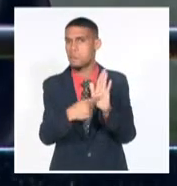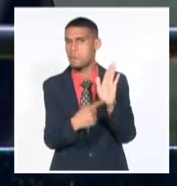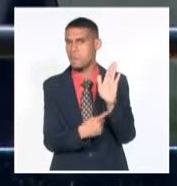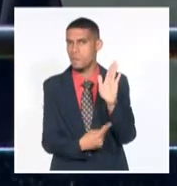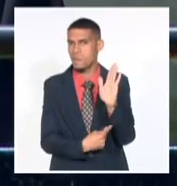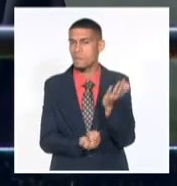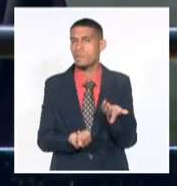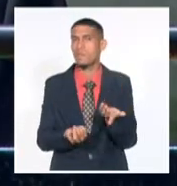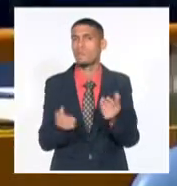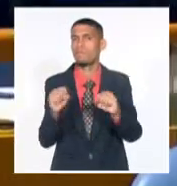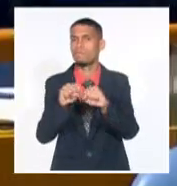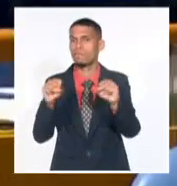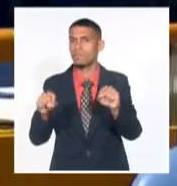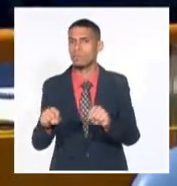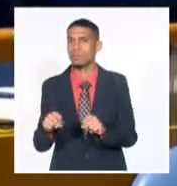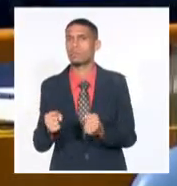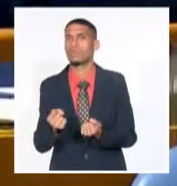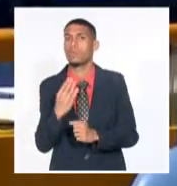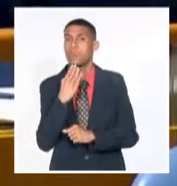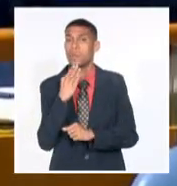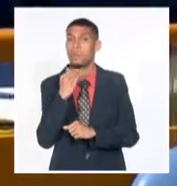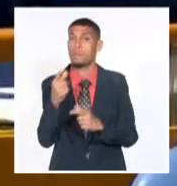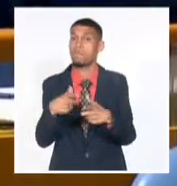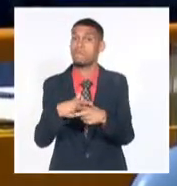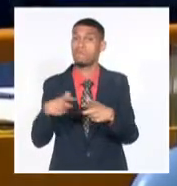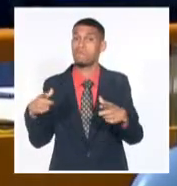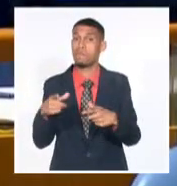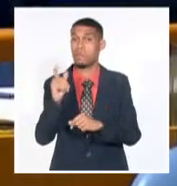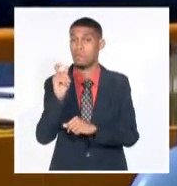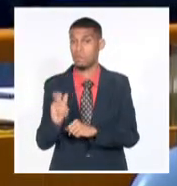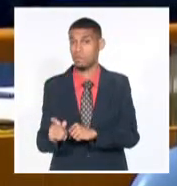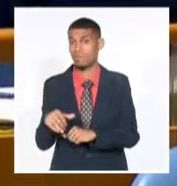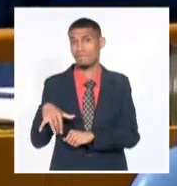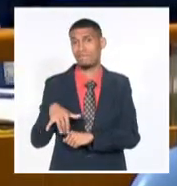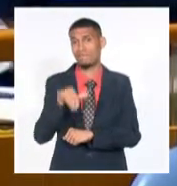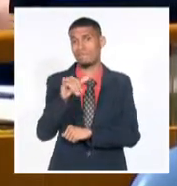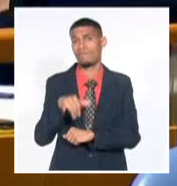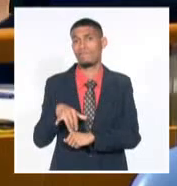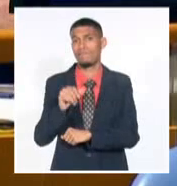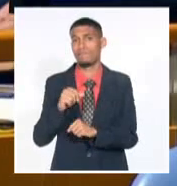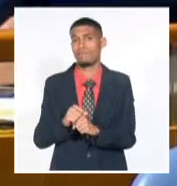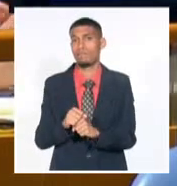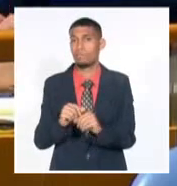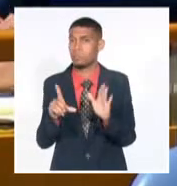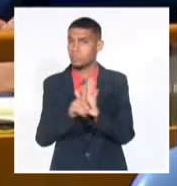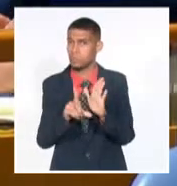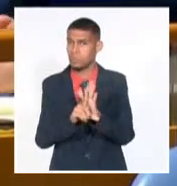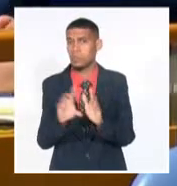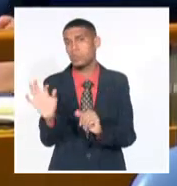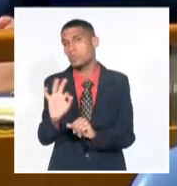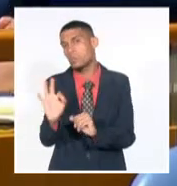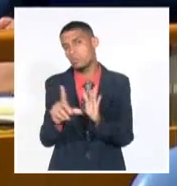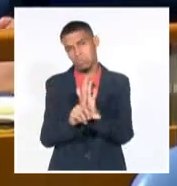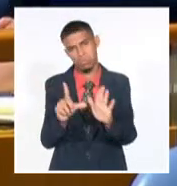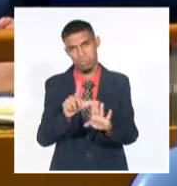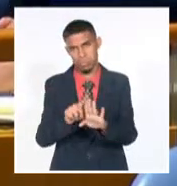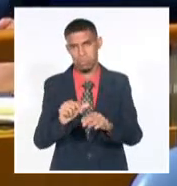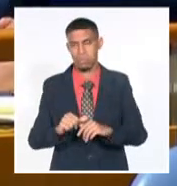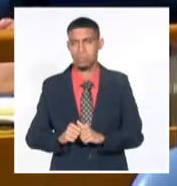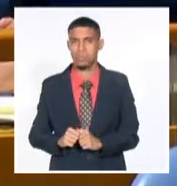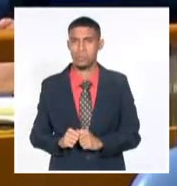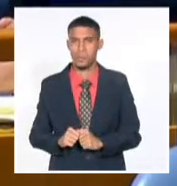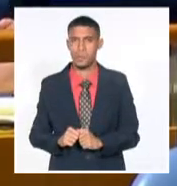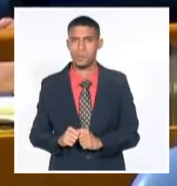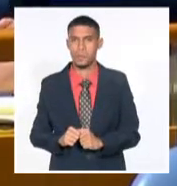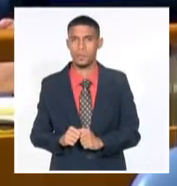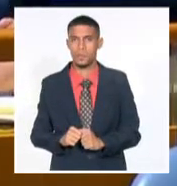estructurales de la mayor parte de la migración cubana, tanto regular como irregular. Sin